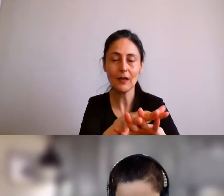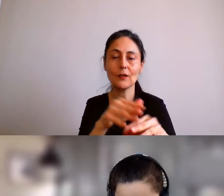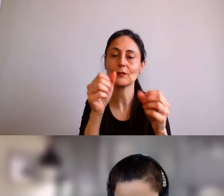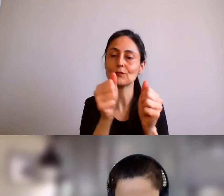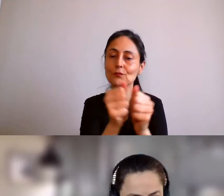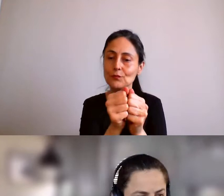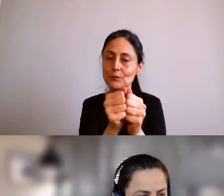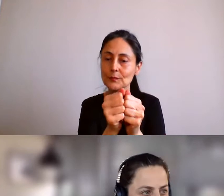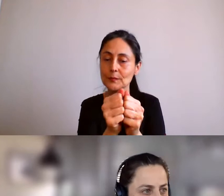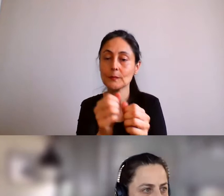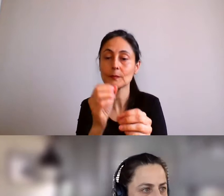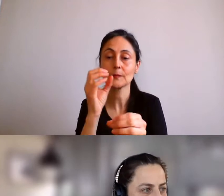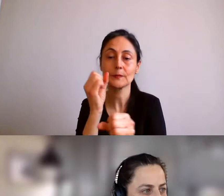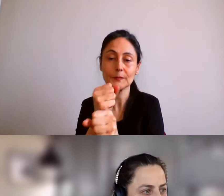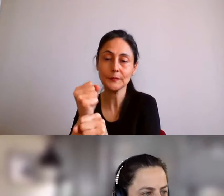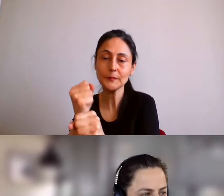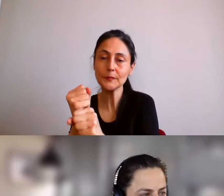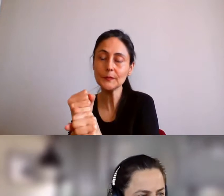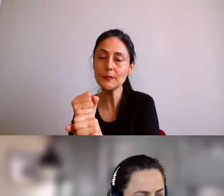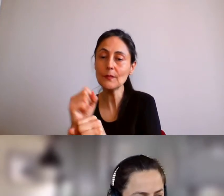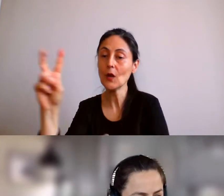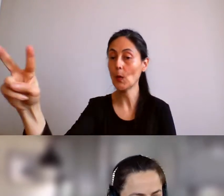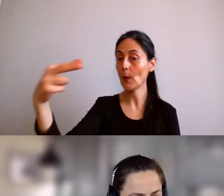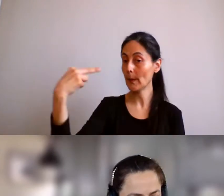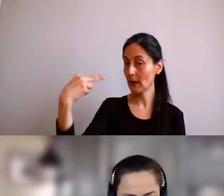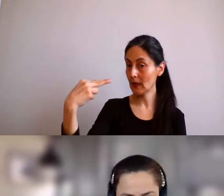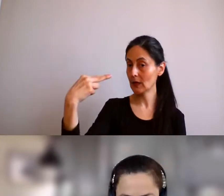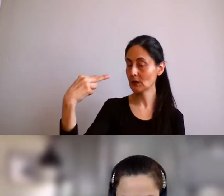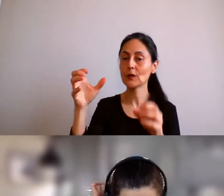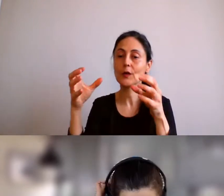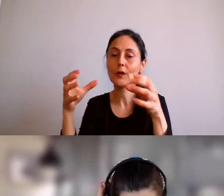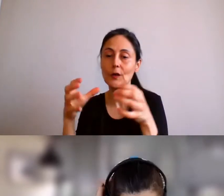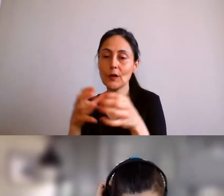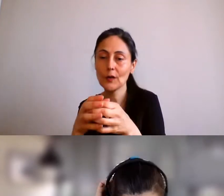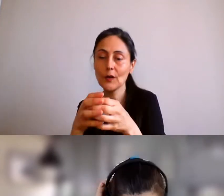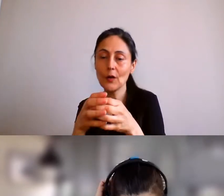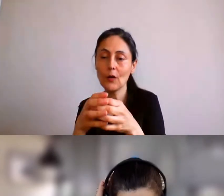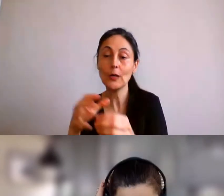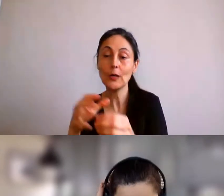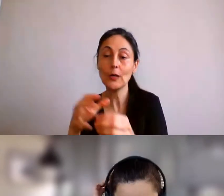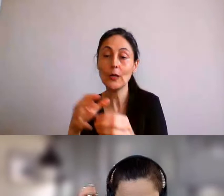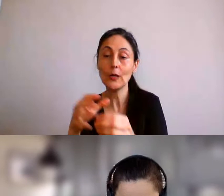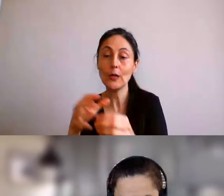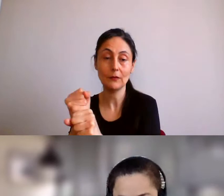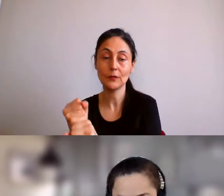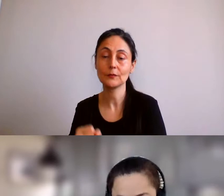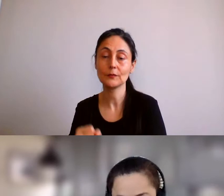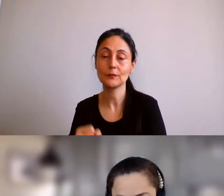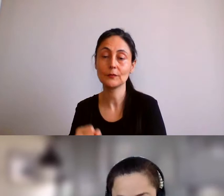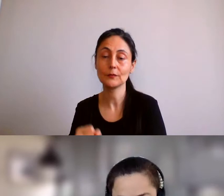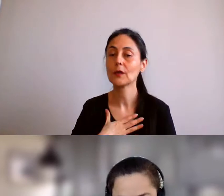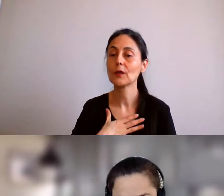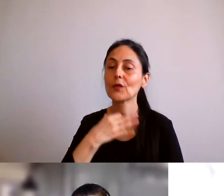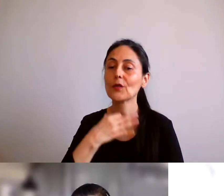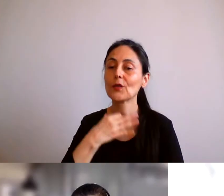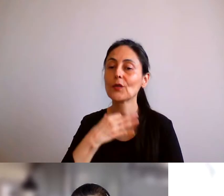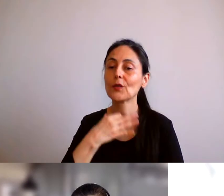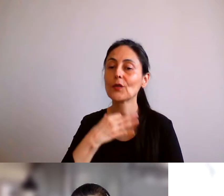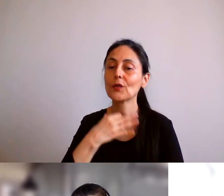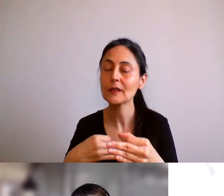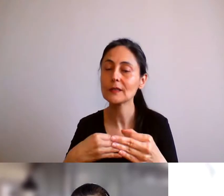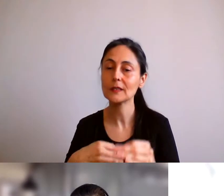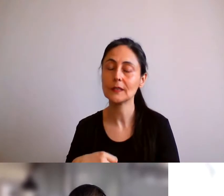todos mirarnos efectivamente como equipo, como decía Evelyn? Sí, mira, yo quería comentar, anoté algunas cosas de las que